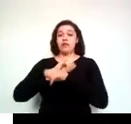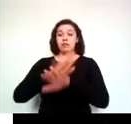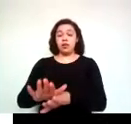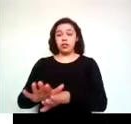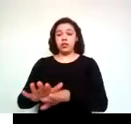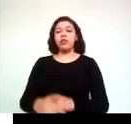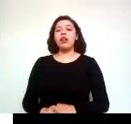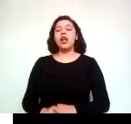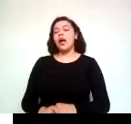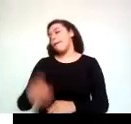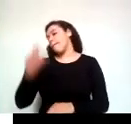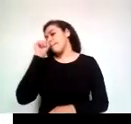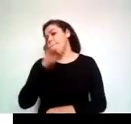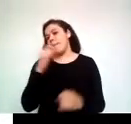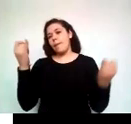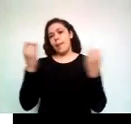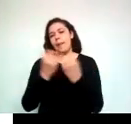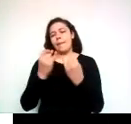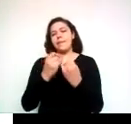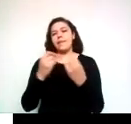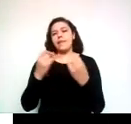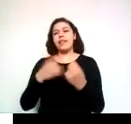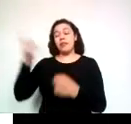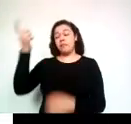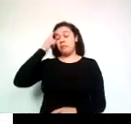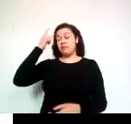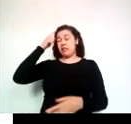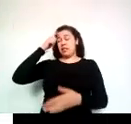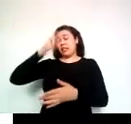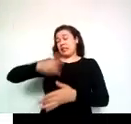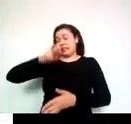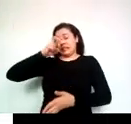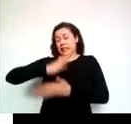mismo está hablándonos de una carga mental excesiva.